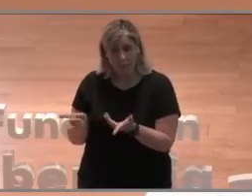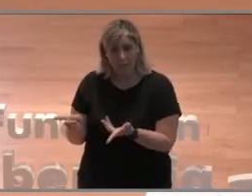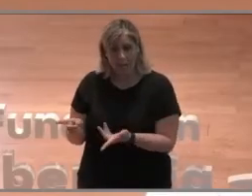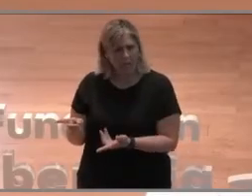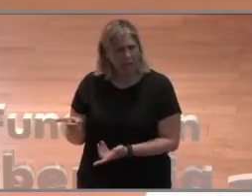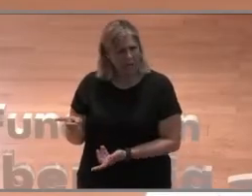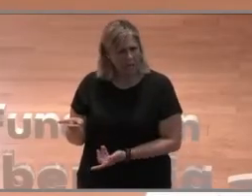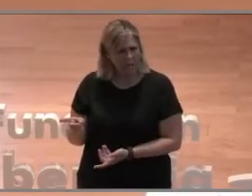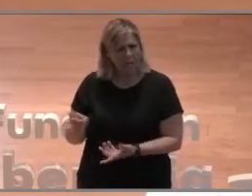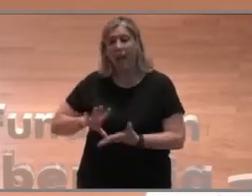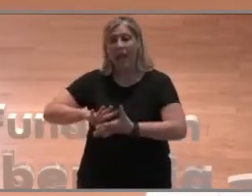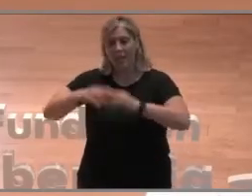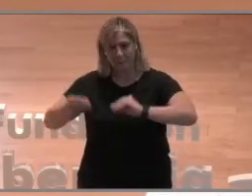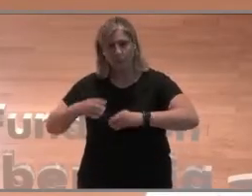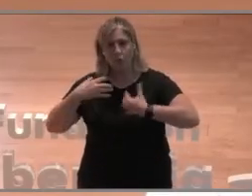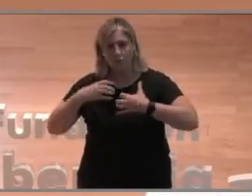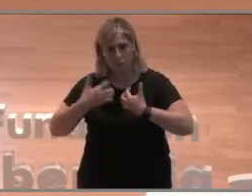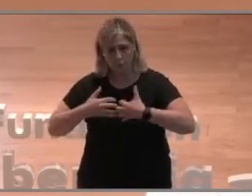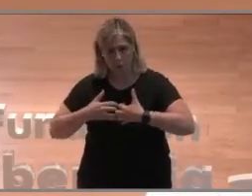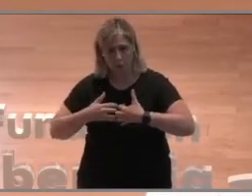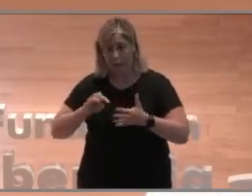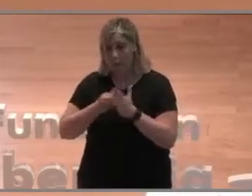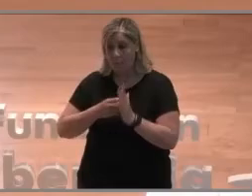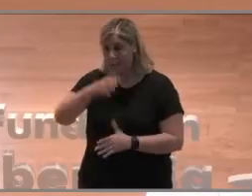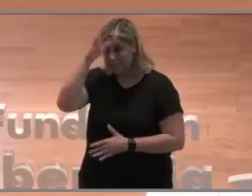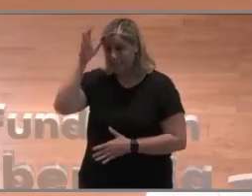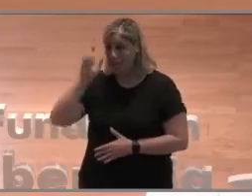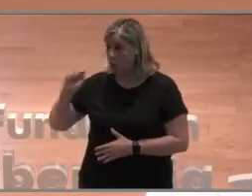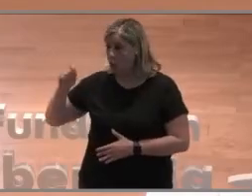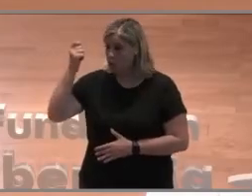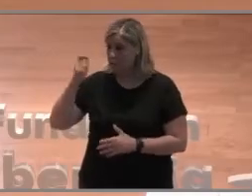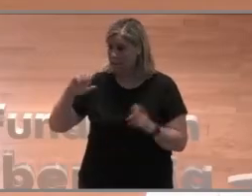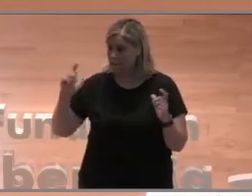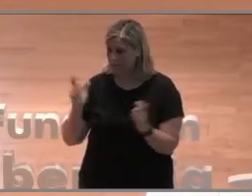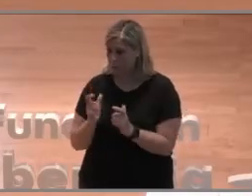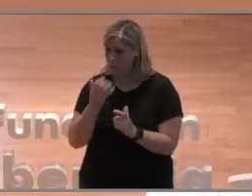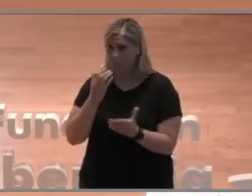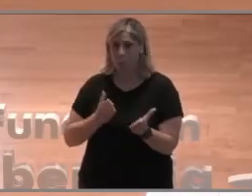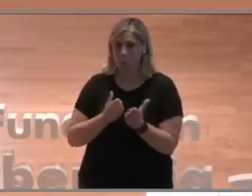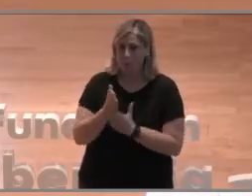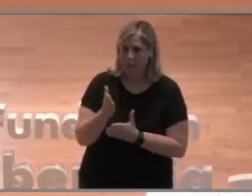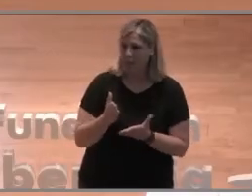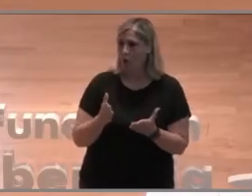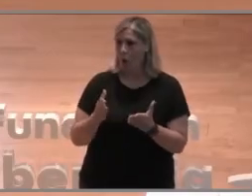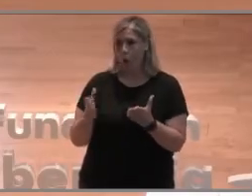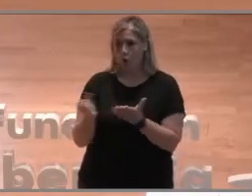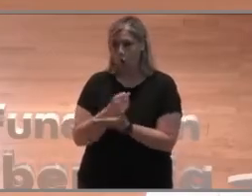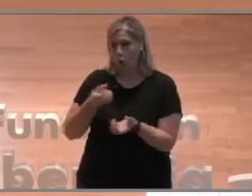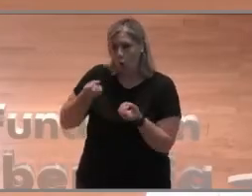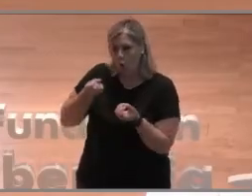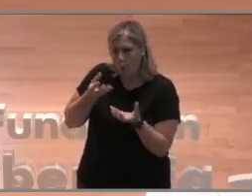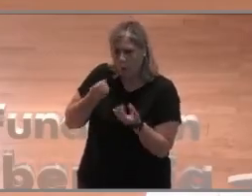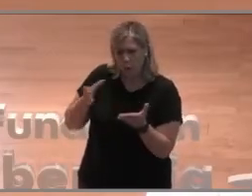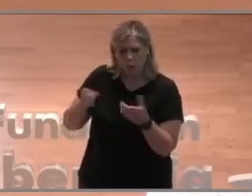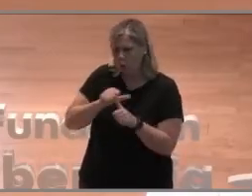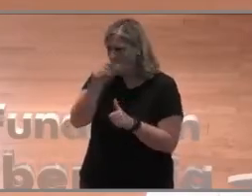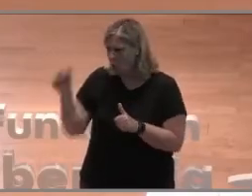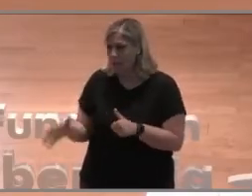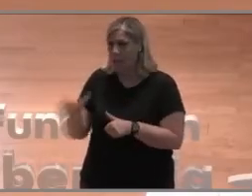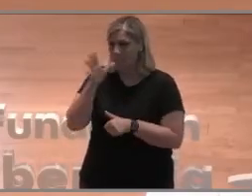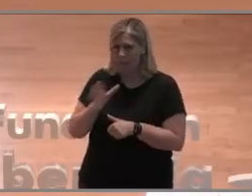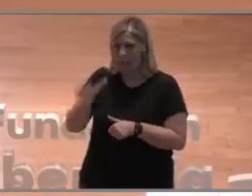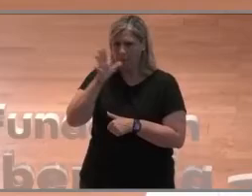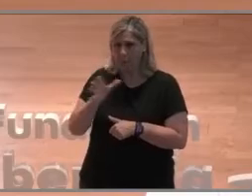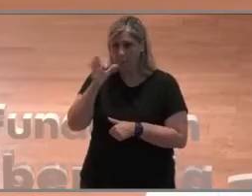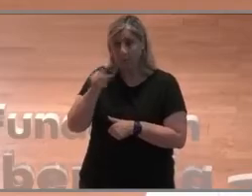funciona y los planes de calor han conseguido reducir el que la prensa, los medios nos cuenten todo el día que tenemos que beber, que está a la fresca,